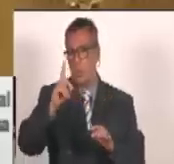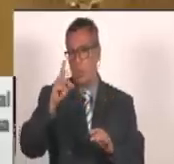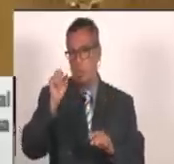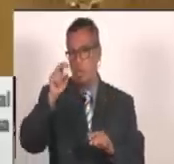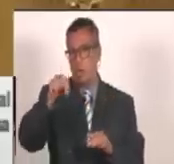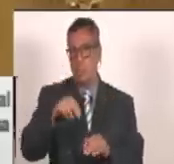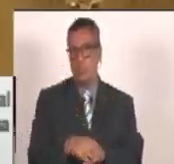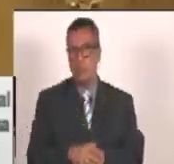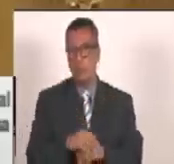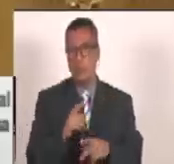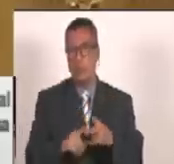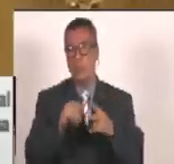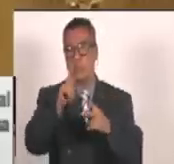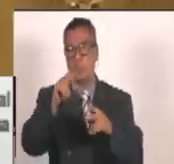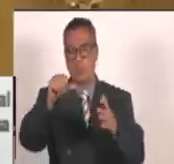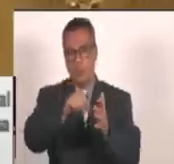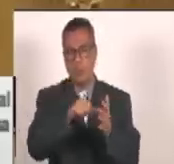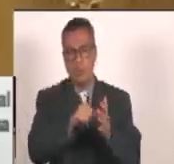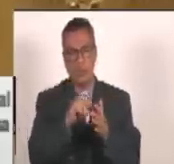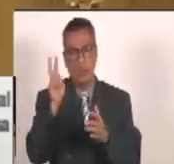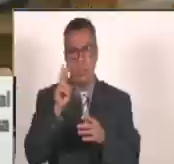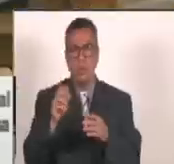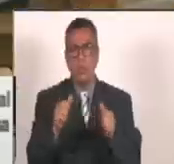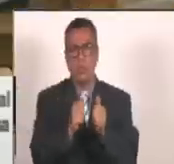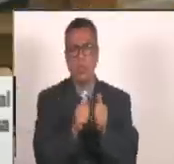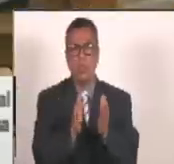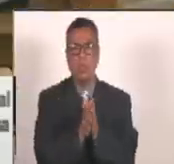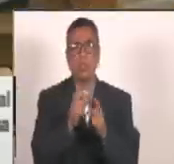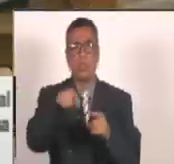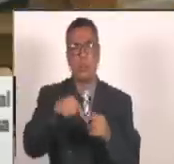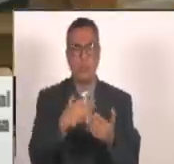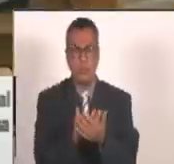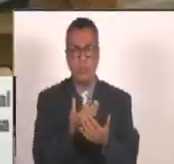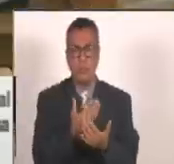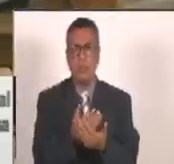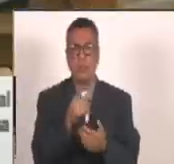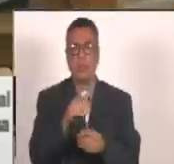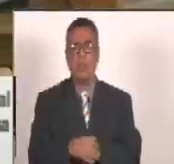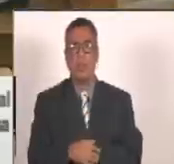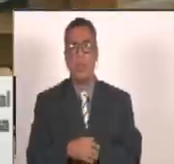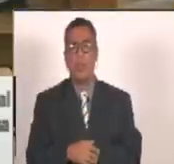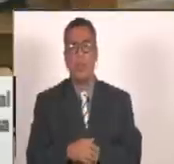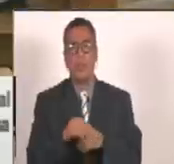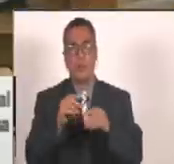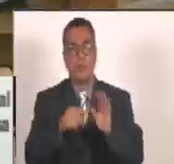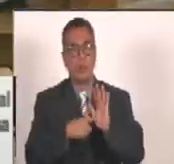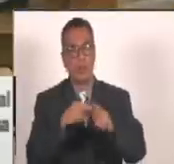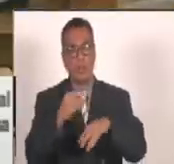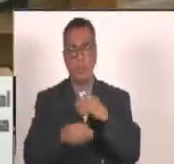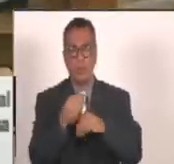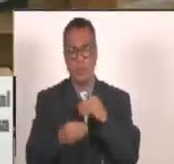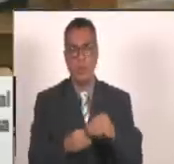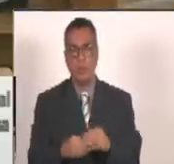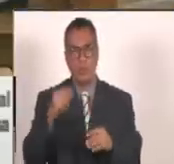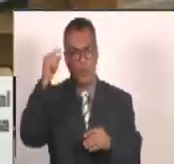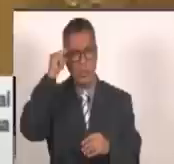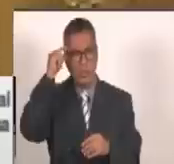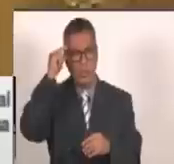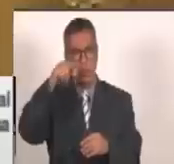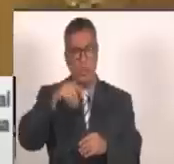Shandong con 2 estados venezolanos, Anzoátegui y Monagas. Y pusimos después, el